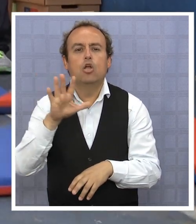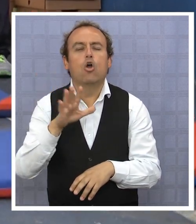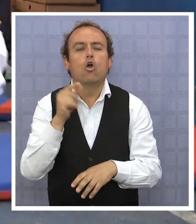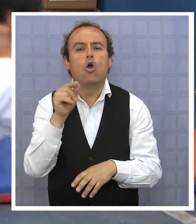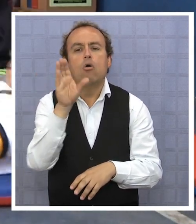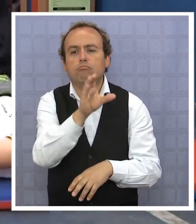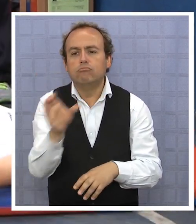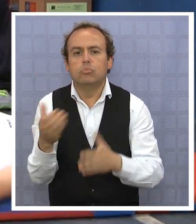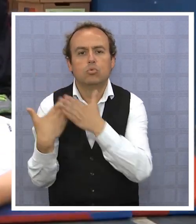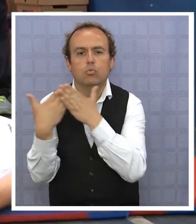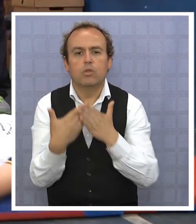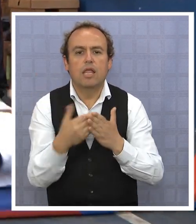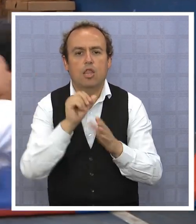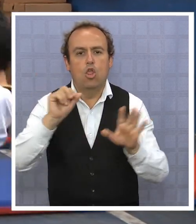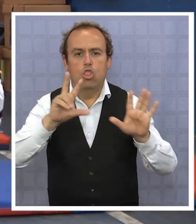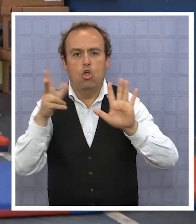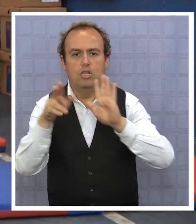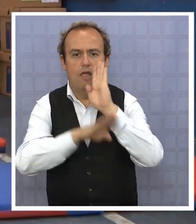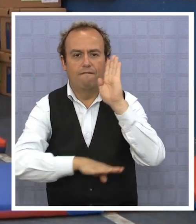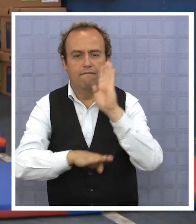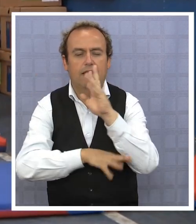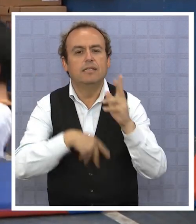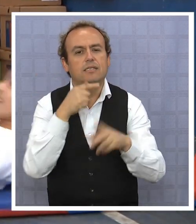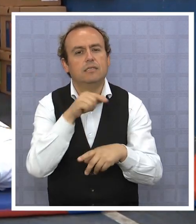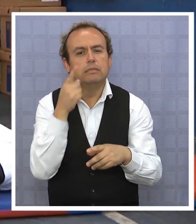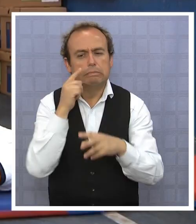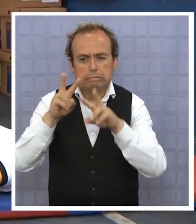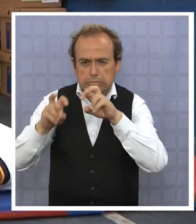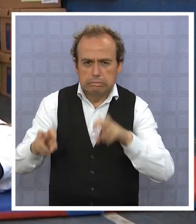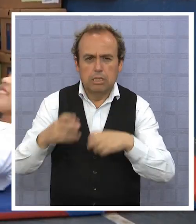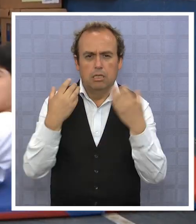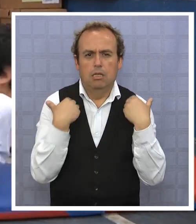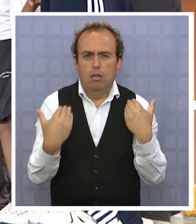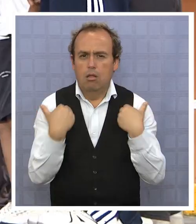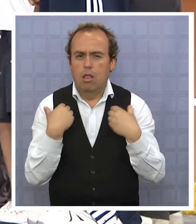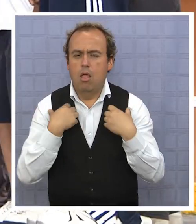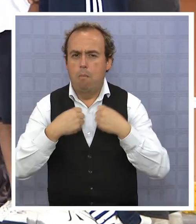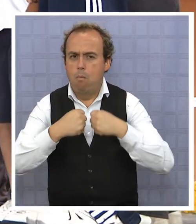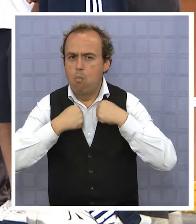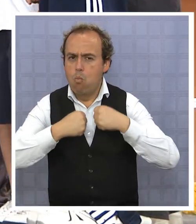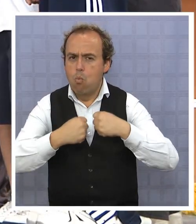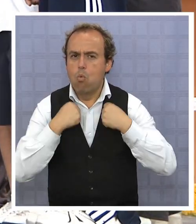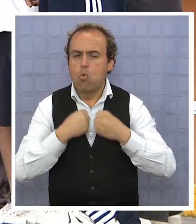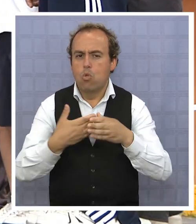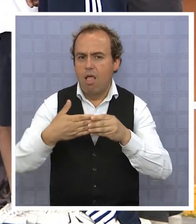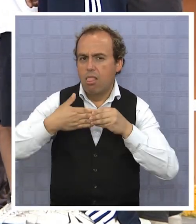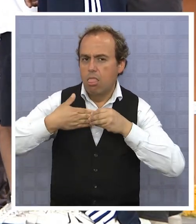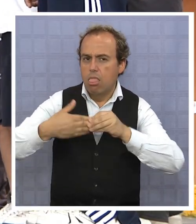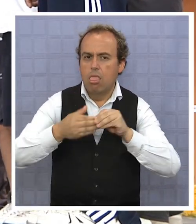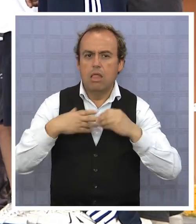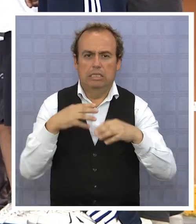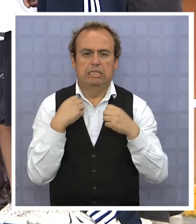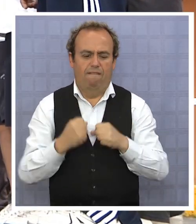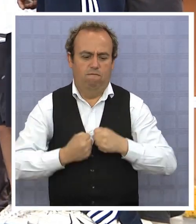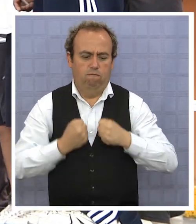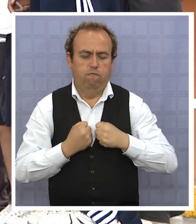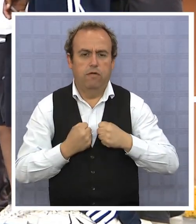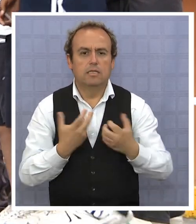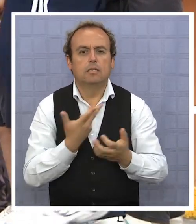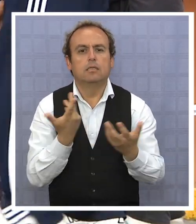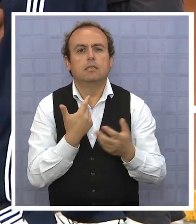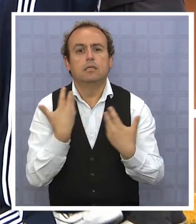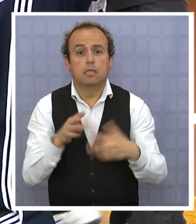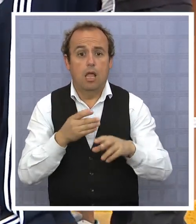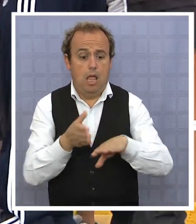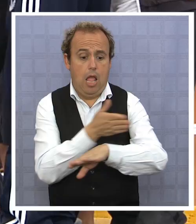año, que son medidos en pruebas antropométricas, rendimiento muscular, flexibilidad y resistencia. Desde las dos mediciones